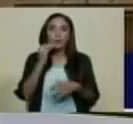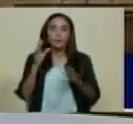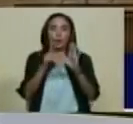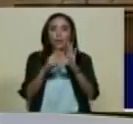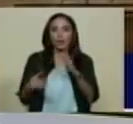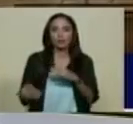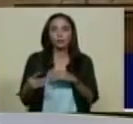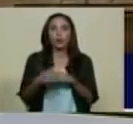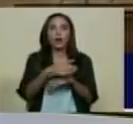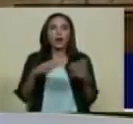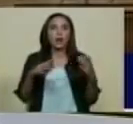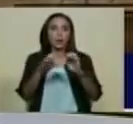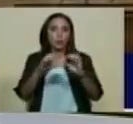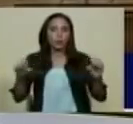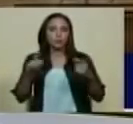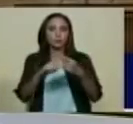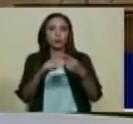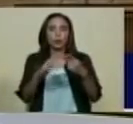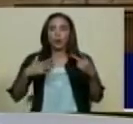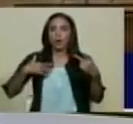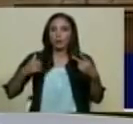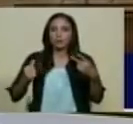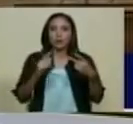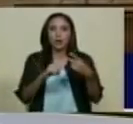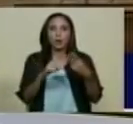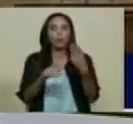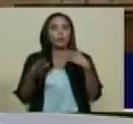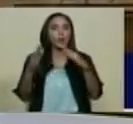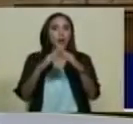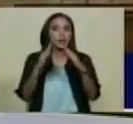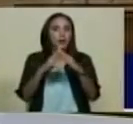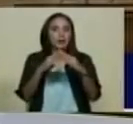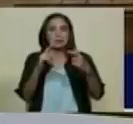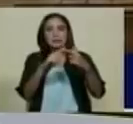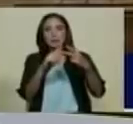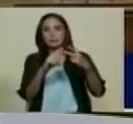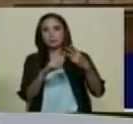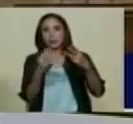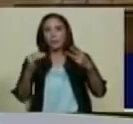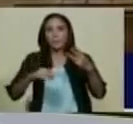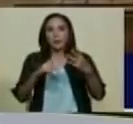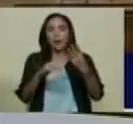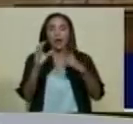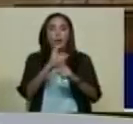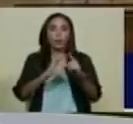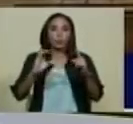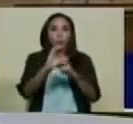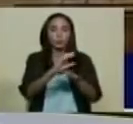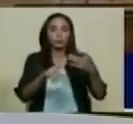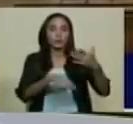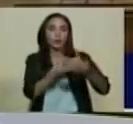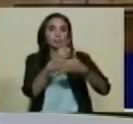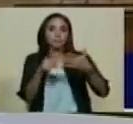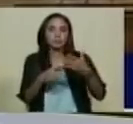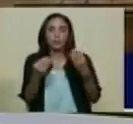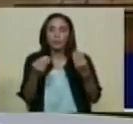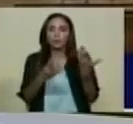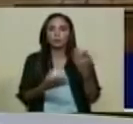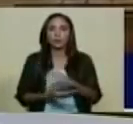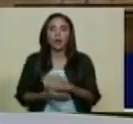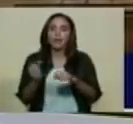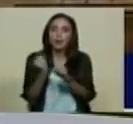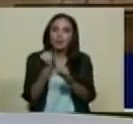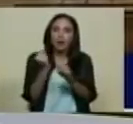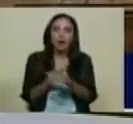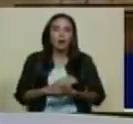todas sus instancias, el derecho a la salud, el derecho a la vivienda, el derecho a la cultura, el derecho al